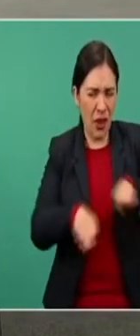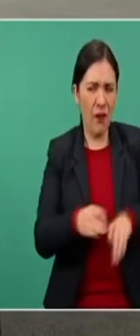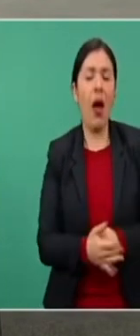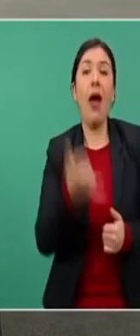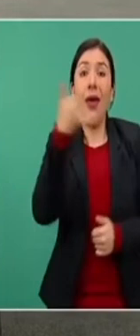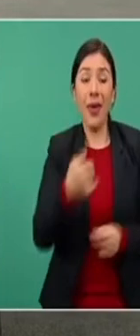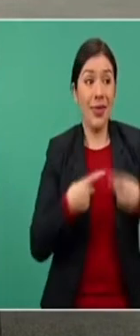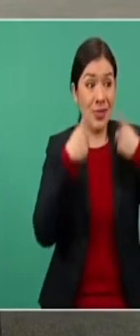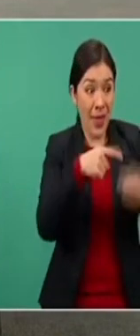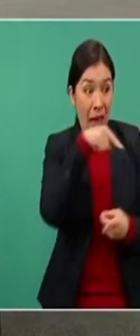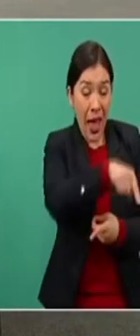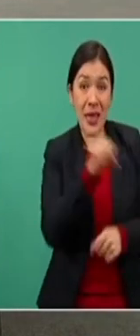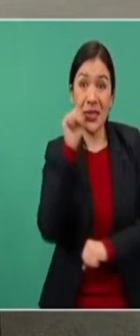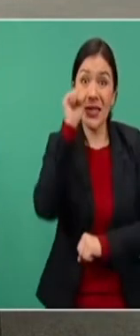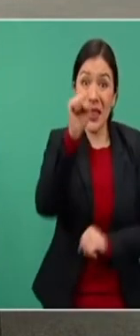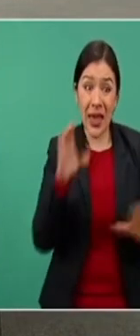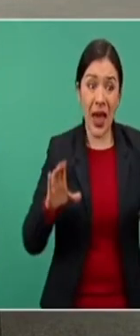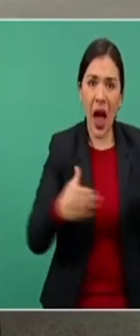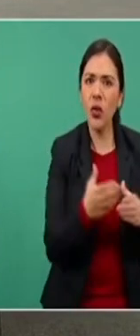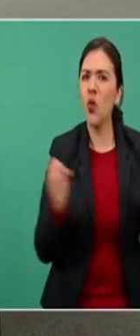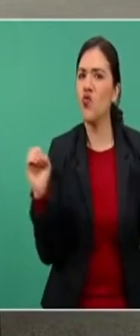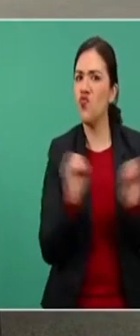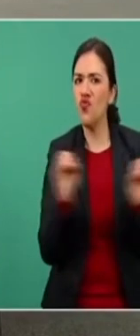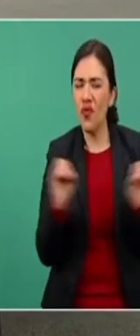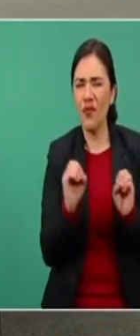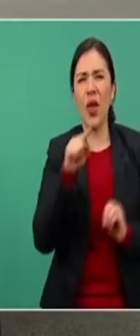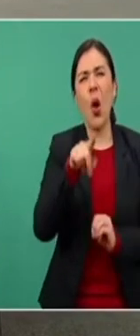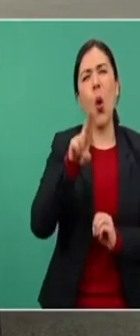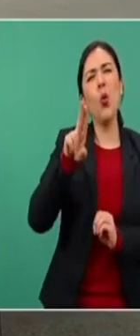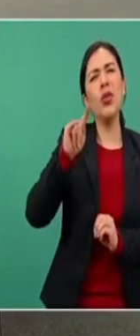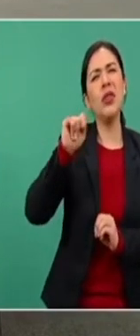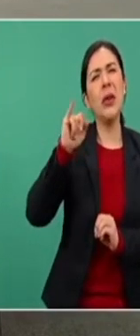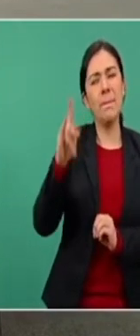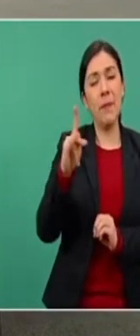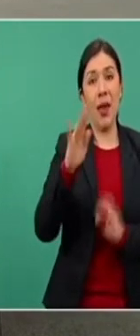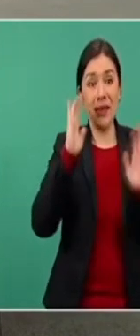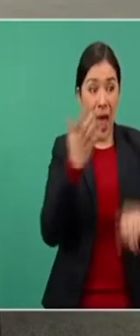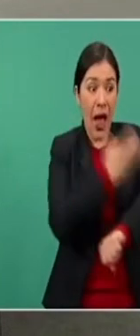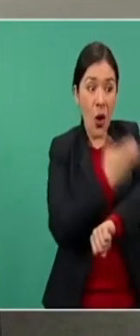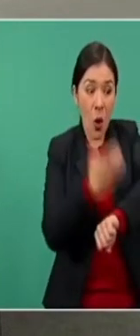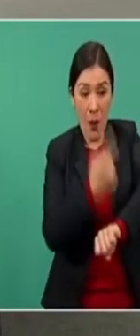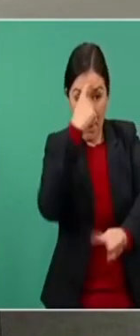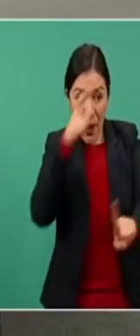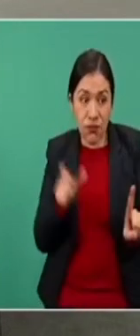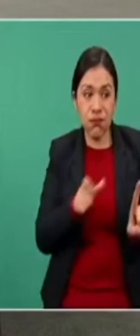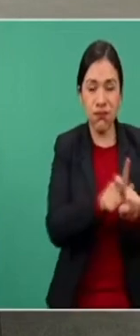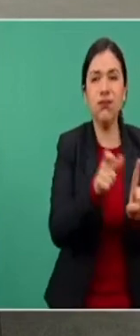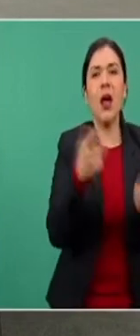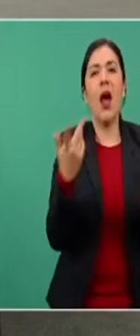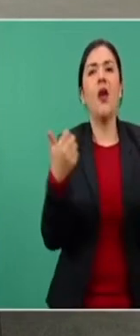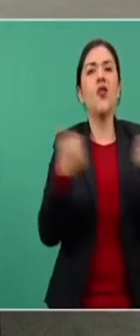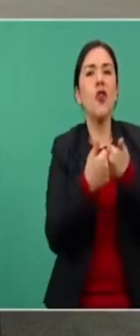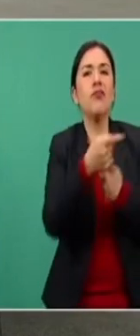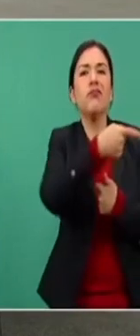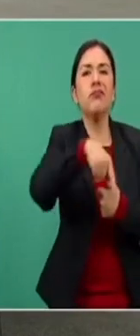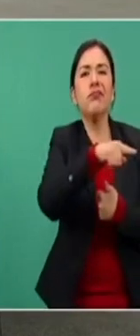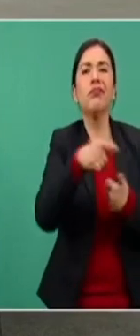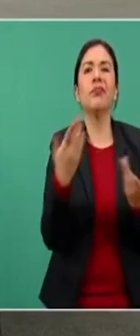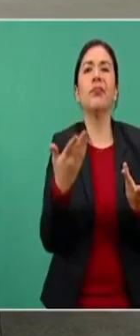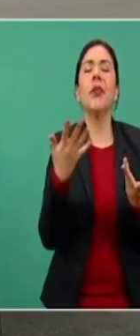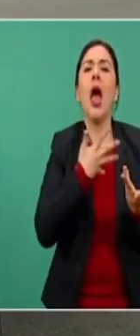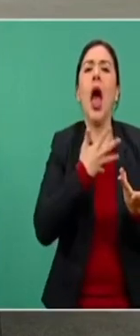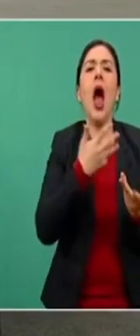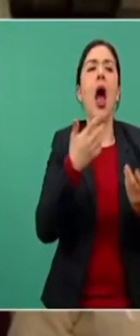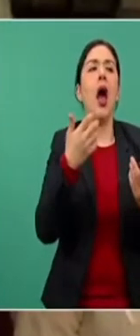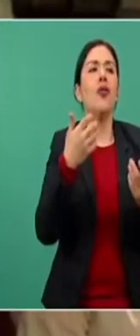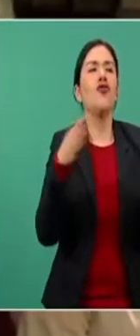reconoce como sindicato, no dejan que la Unión, la UNTIP, pues acompañe a quienes son investigados, como sí ocurre